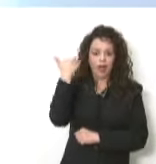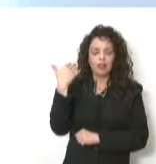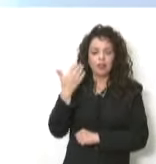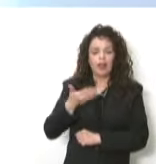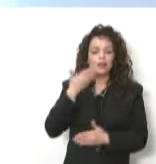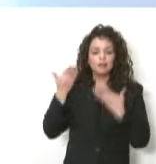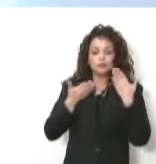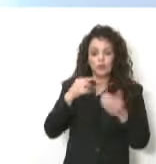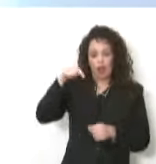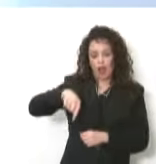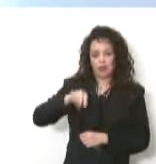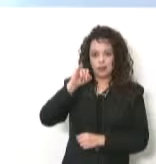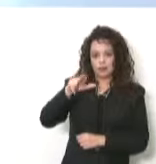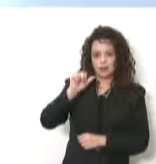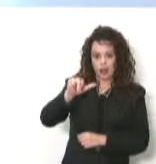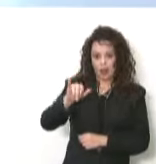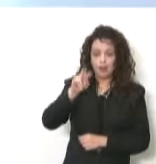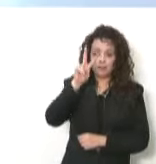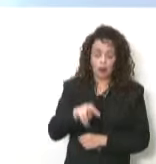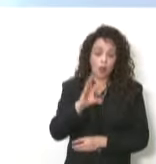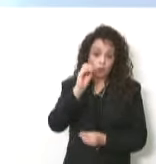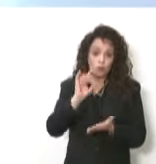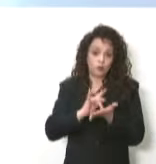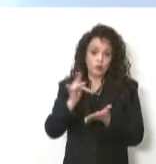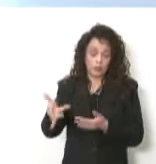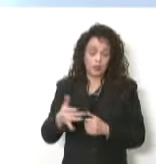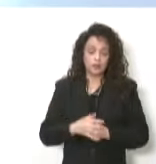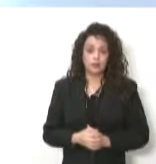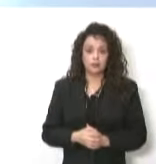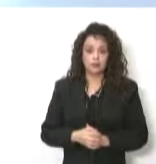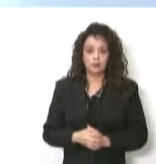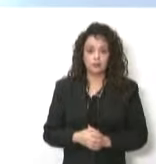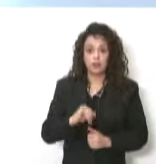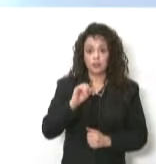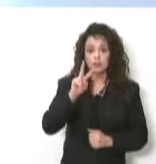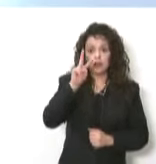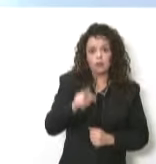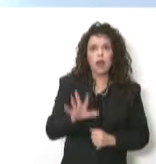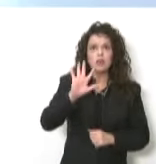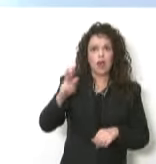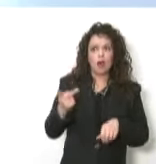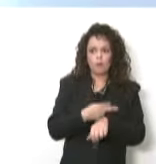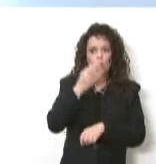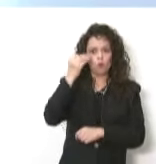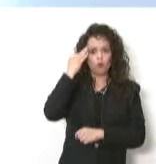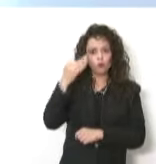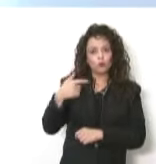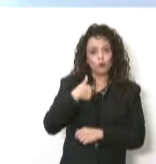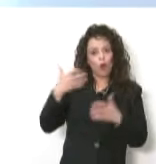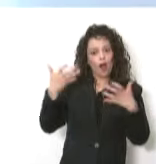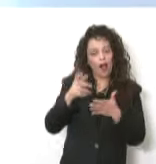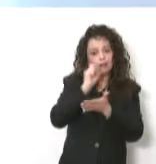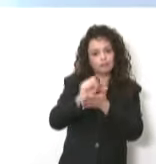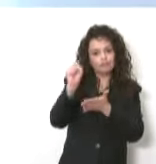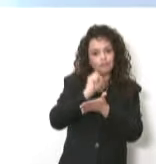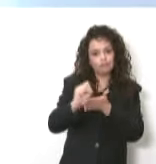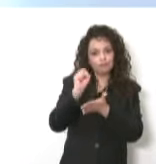Agradezco la gentileza y sí, desde luego ha pasado mucho desde aquel tiempo en que yo escribí